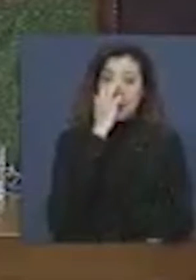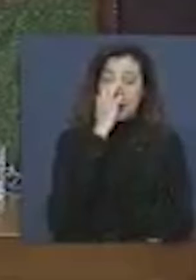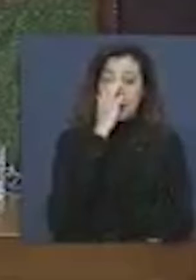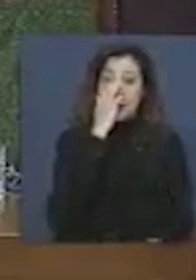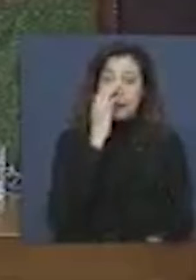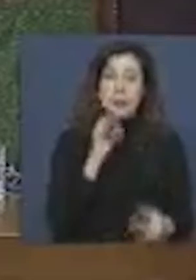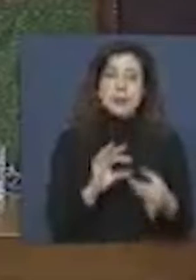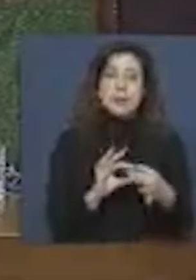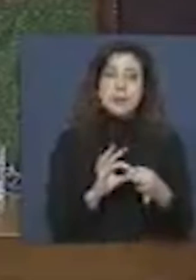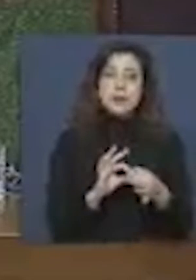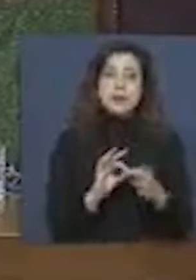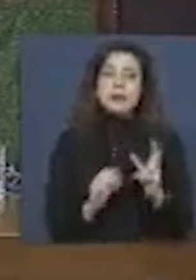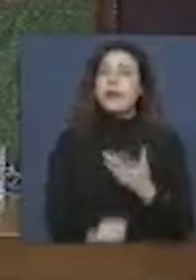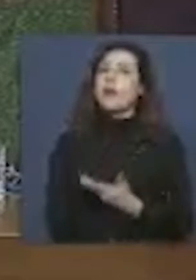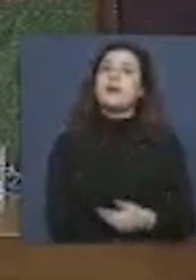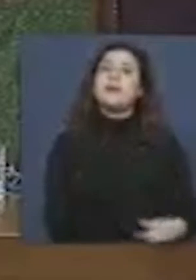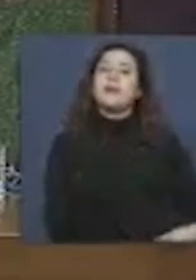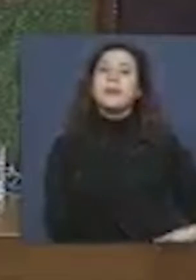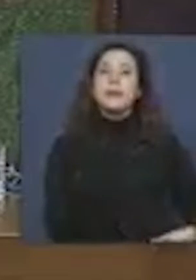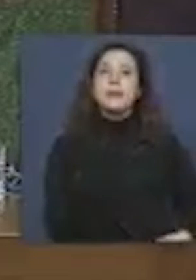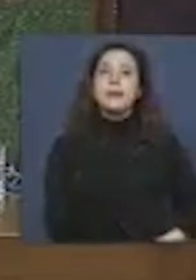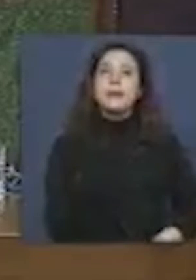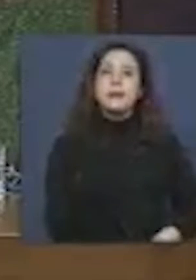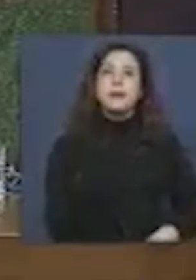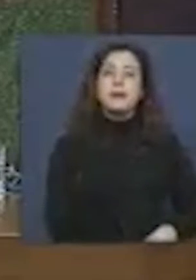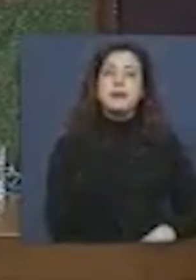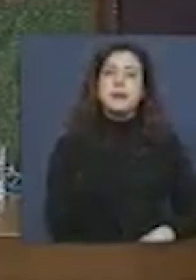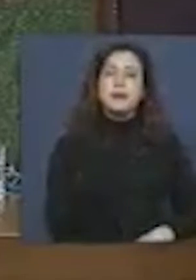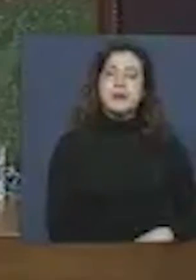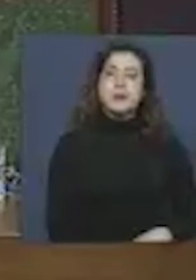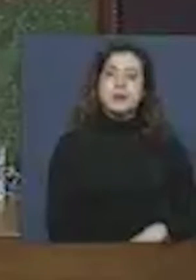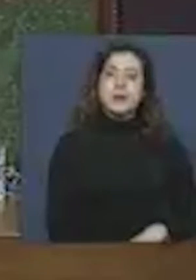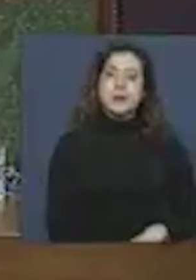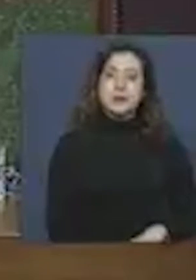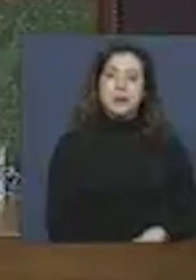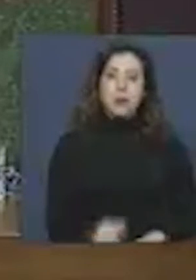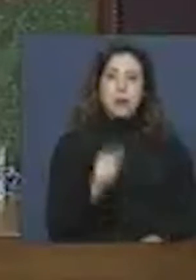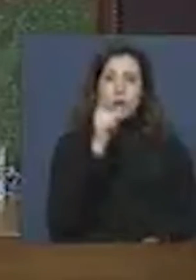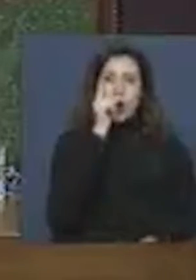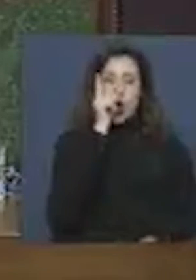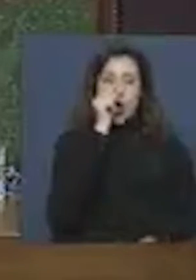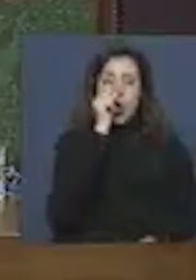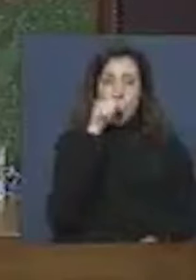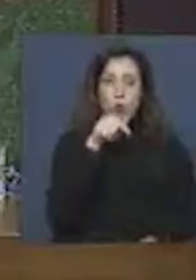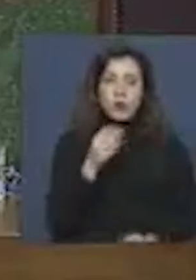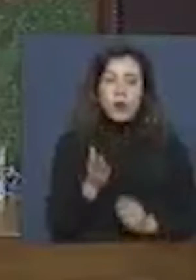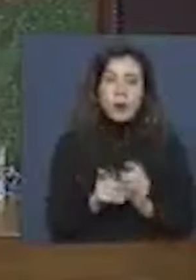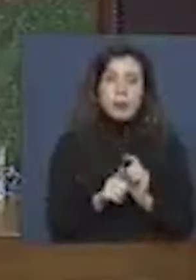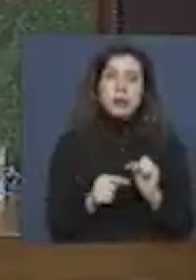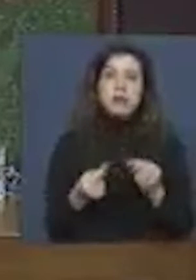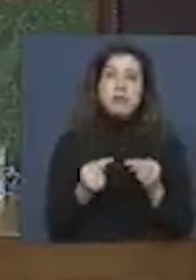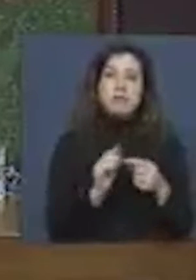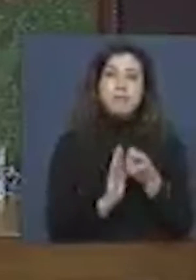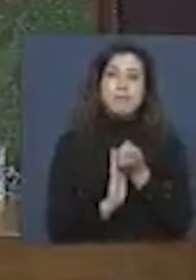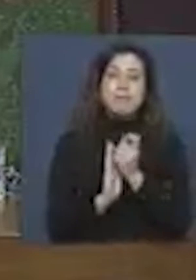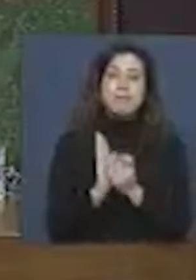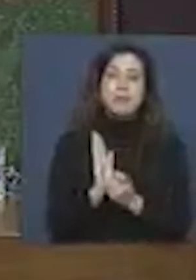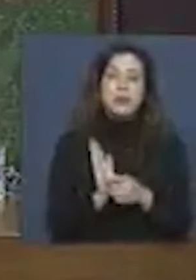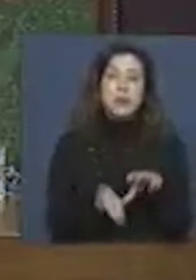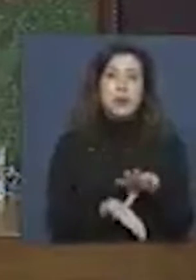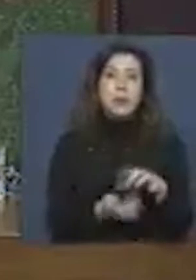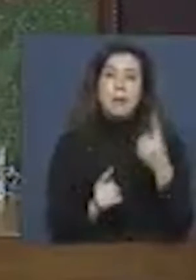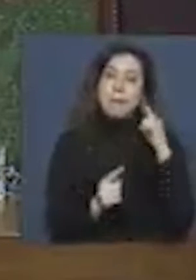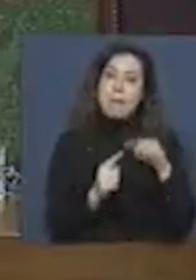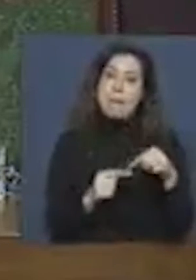Muchas gracias, señor presidente. Durante este mes de octubre se ha iniciado la discusión del presupuesto de la Nación para